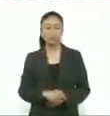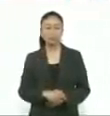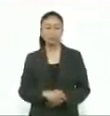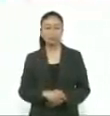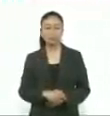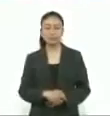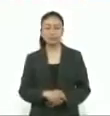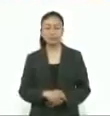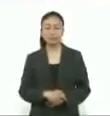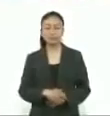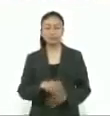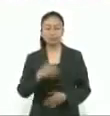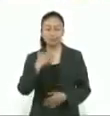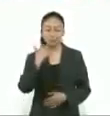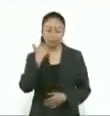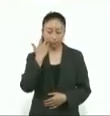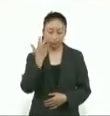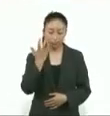Quiero